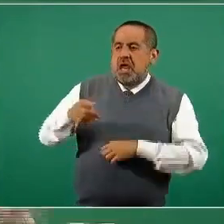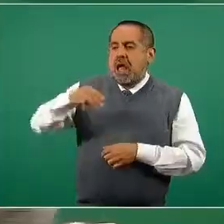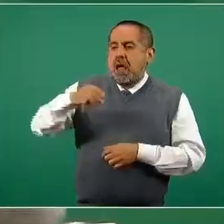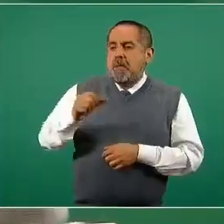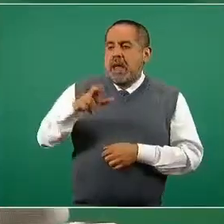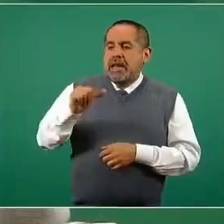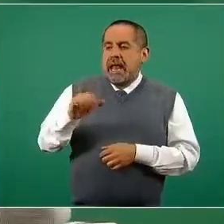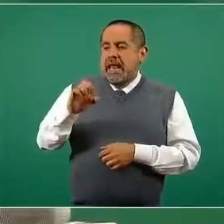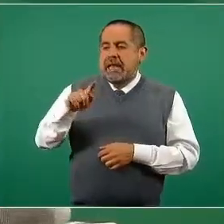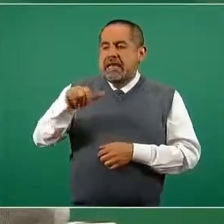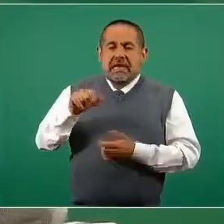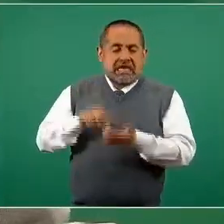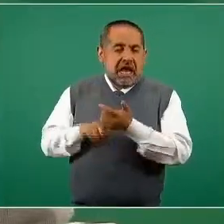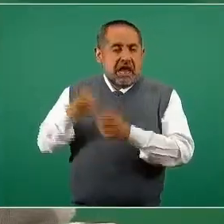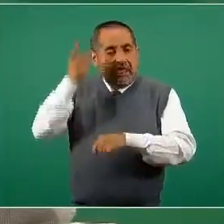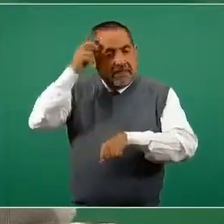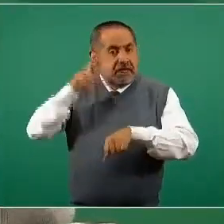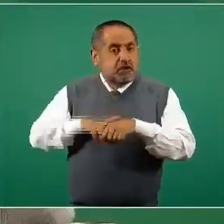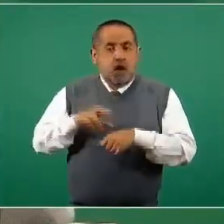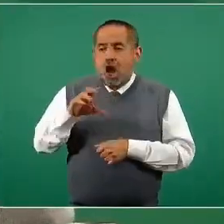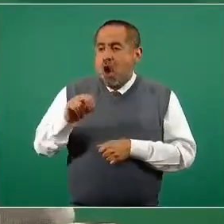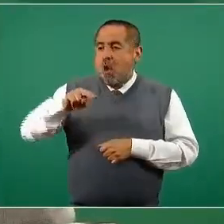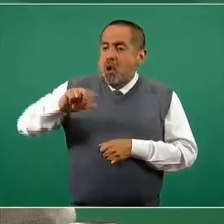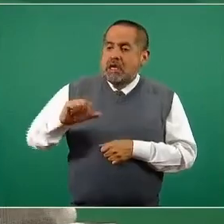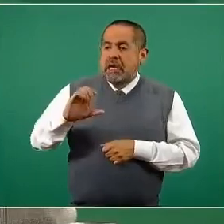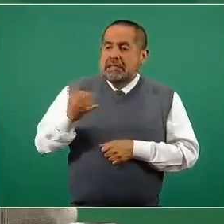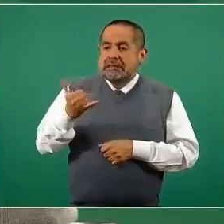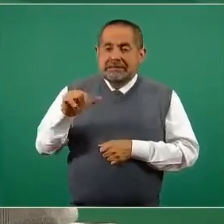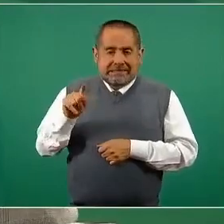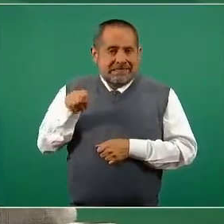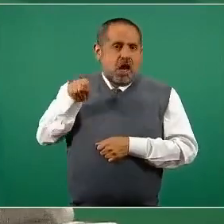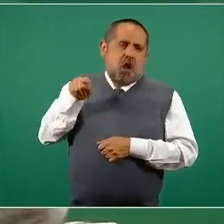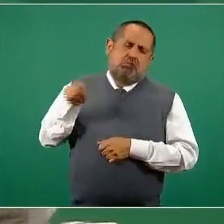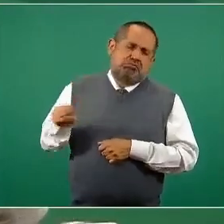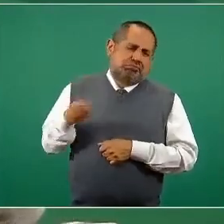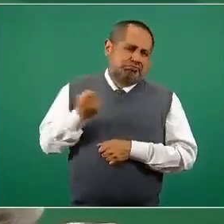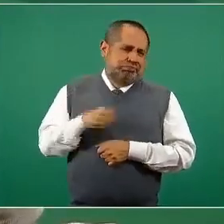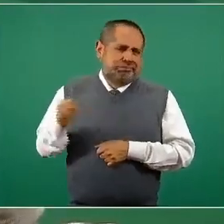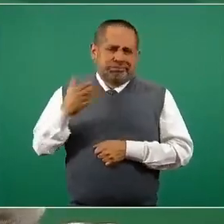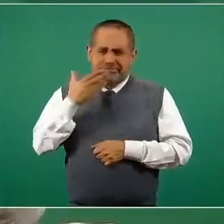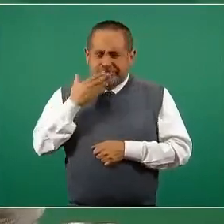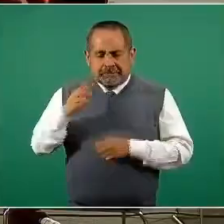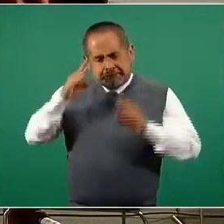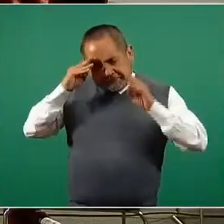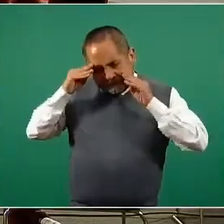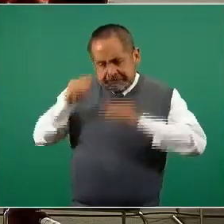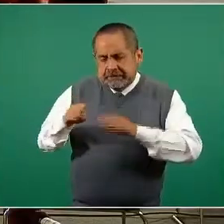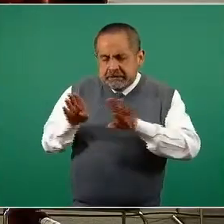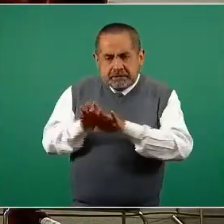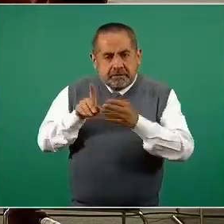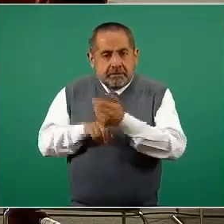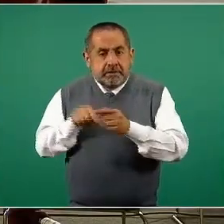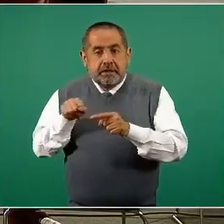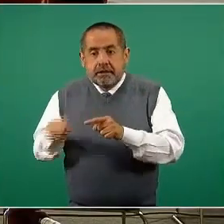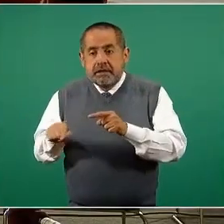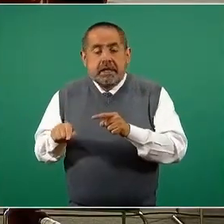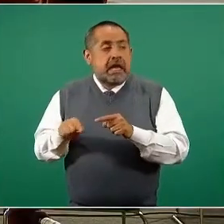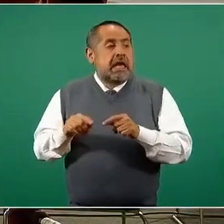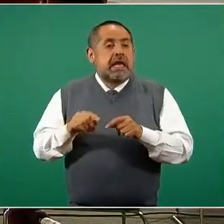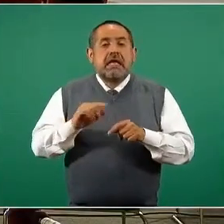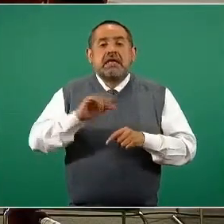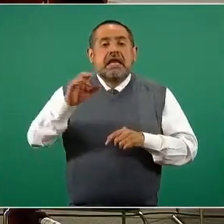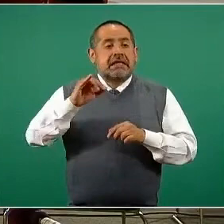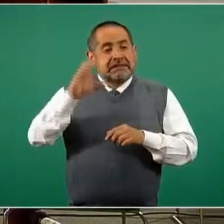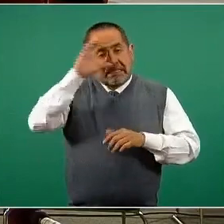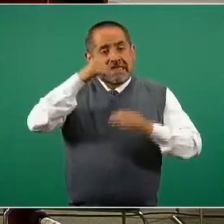Builla, a cargo de CONACYT, del Consejo Nacional de Ciencia y Tecnología, en el enfoque de vincular a la comunidad